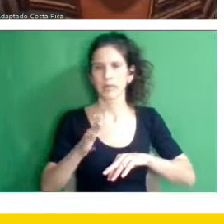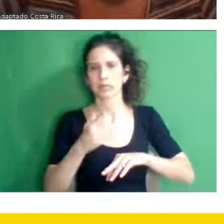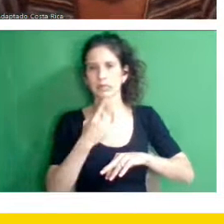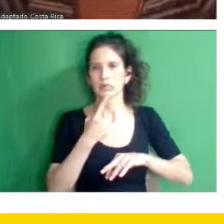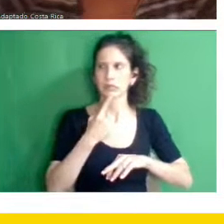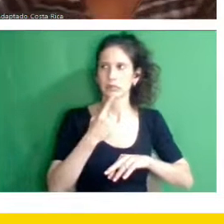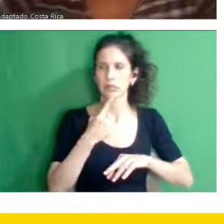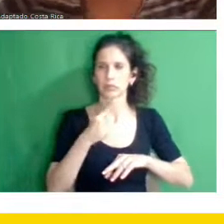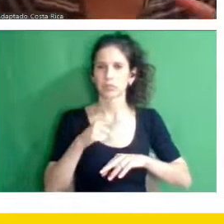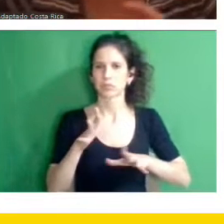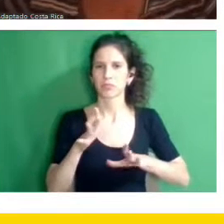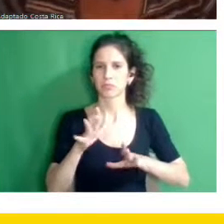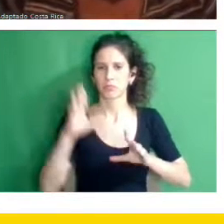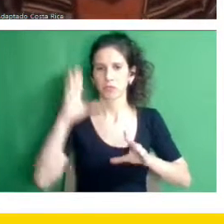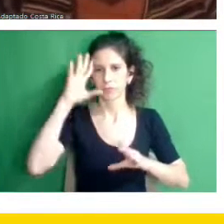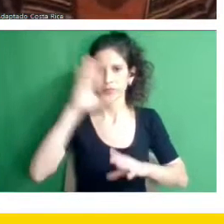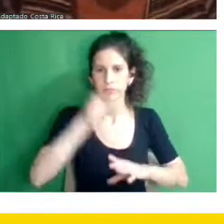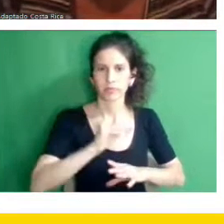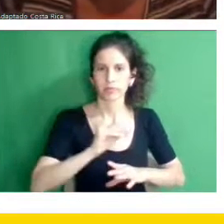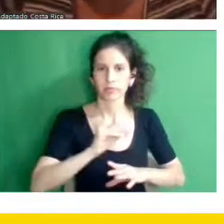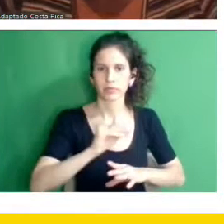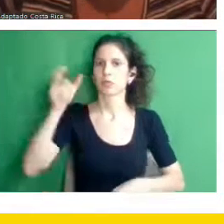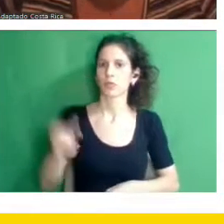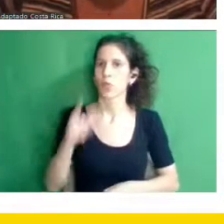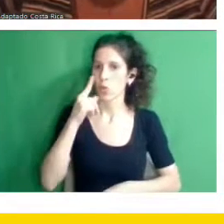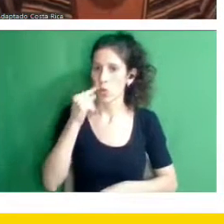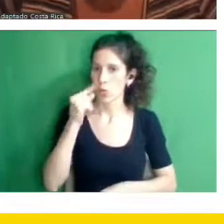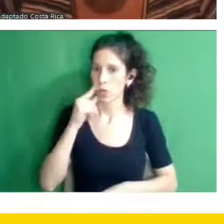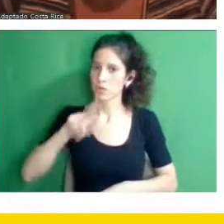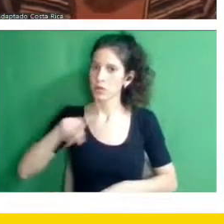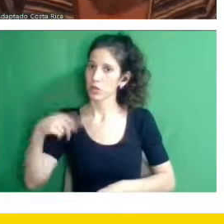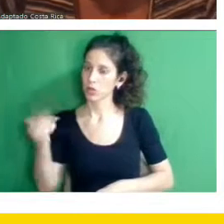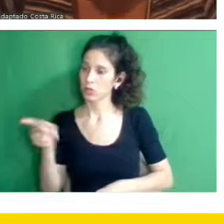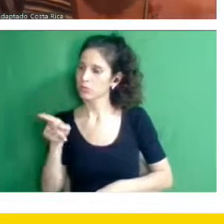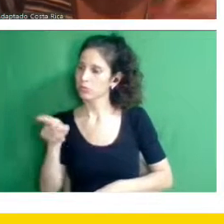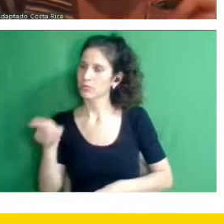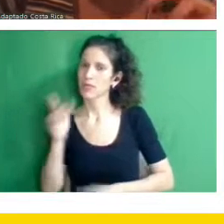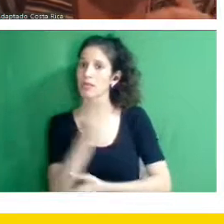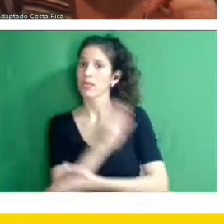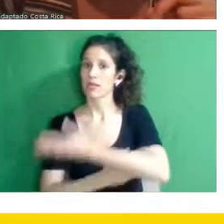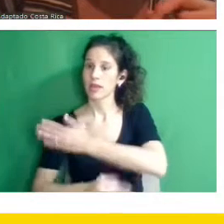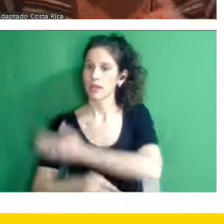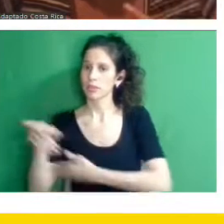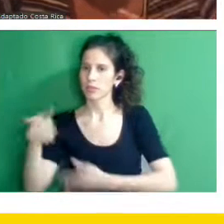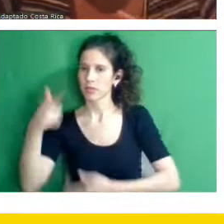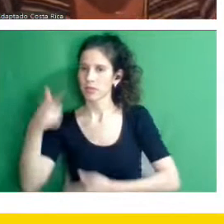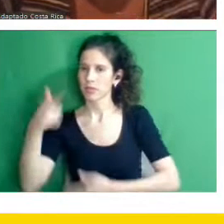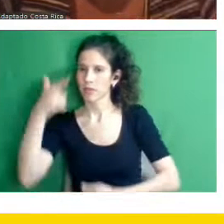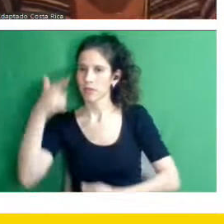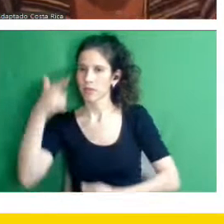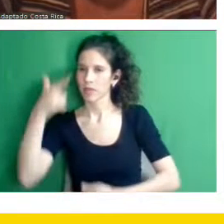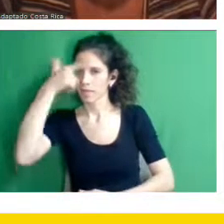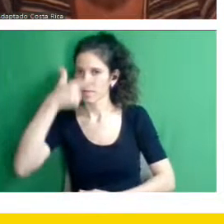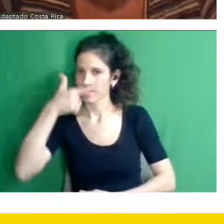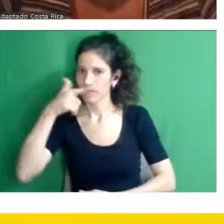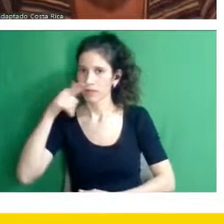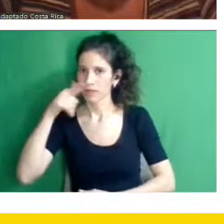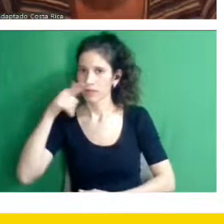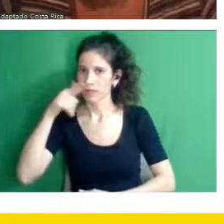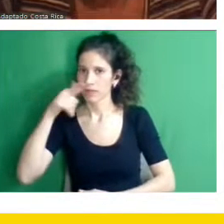fue un atleta, que cuando él adquirió su condición de discapacidad visual parcial, solamente él tiene discapacidad visual en un